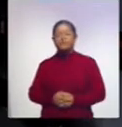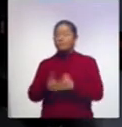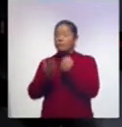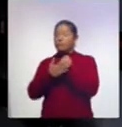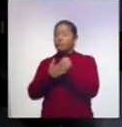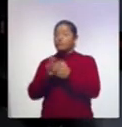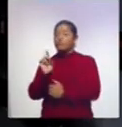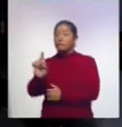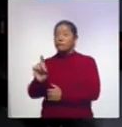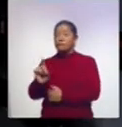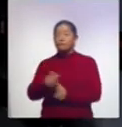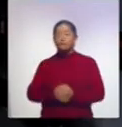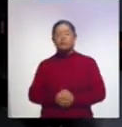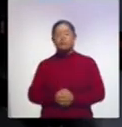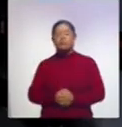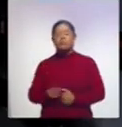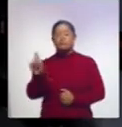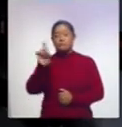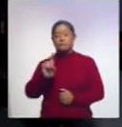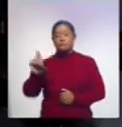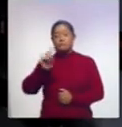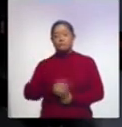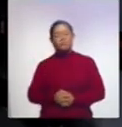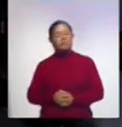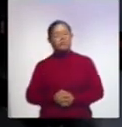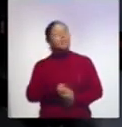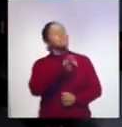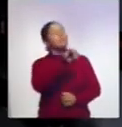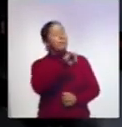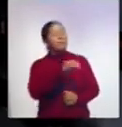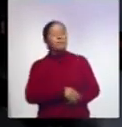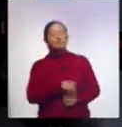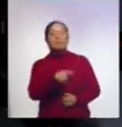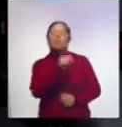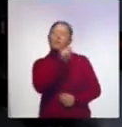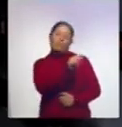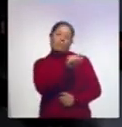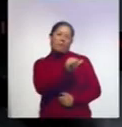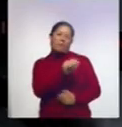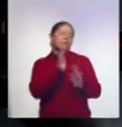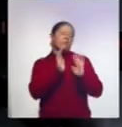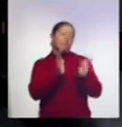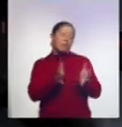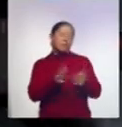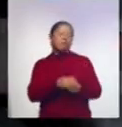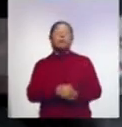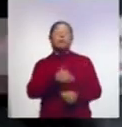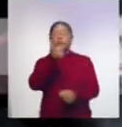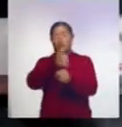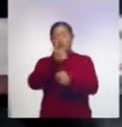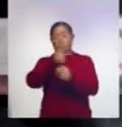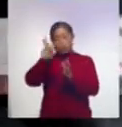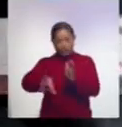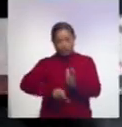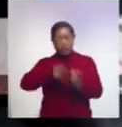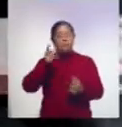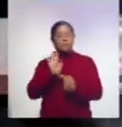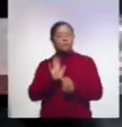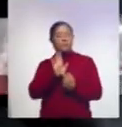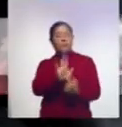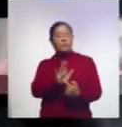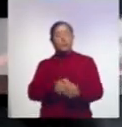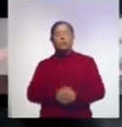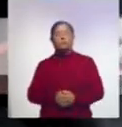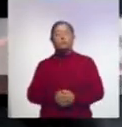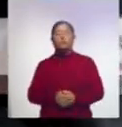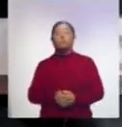próximo domingo, ¿no? Sí, claro. Pues como tal, el Tianguis Alternativo ya es la sexta edición que vamos a presentar este